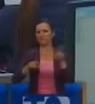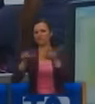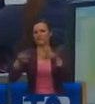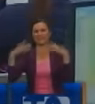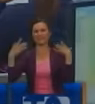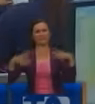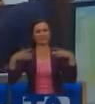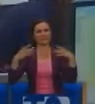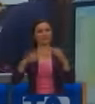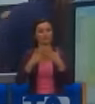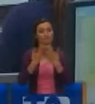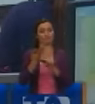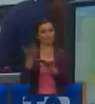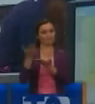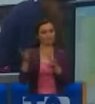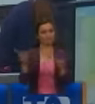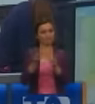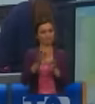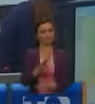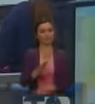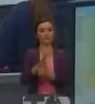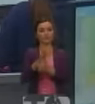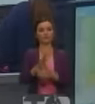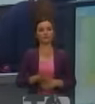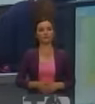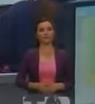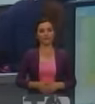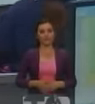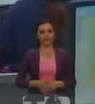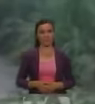la provincia. Les presentamos en el siguiente informe.